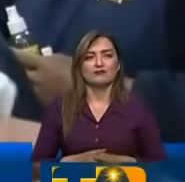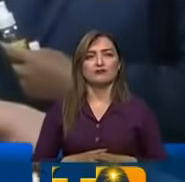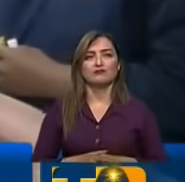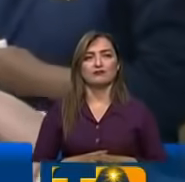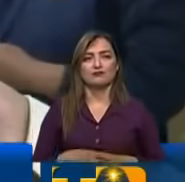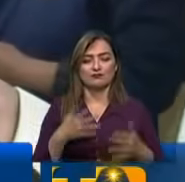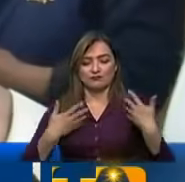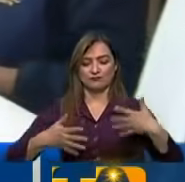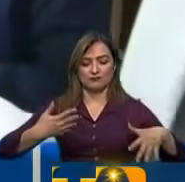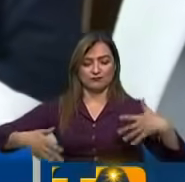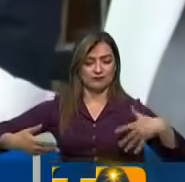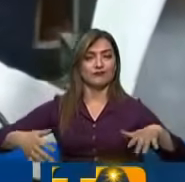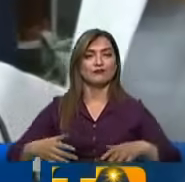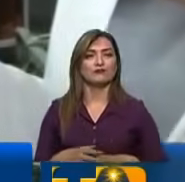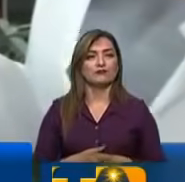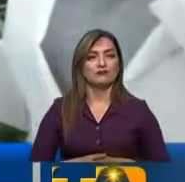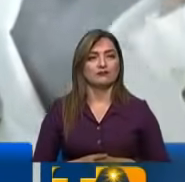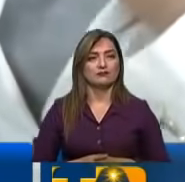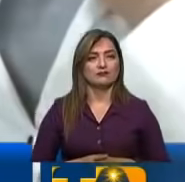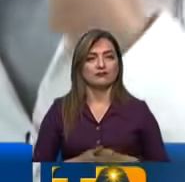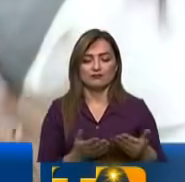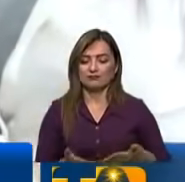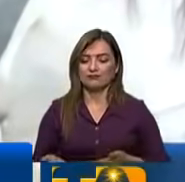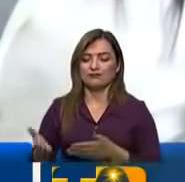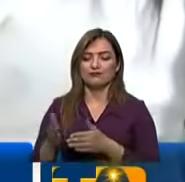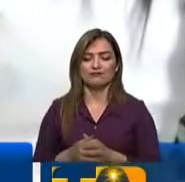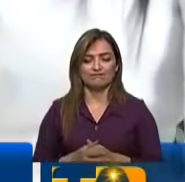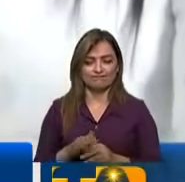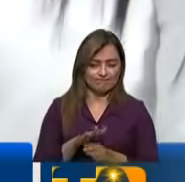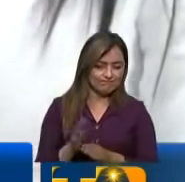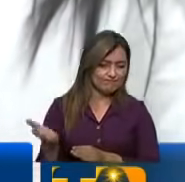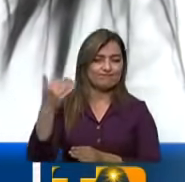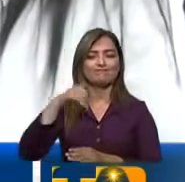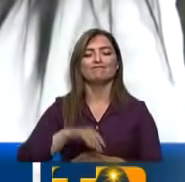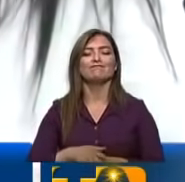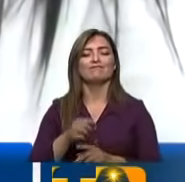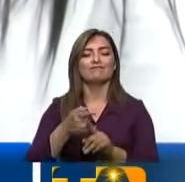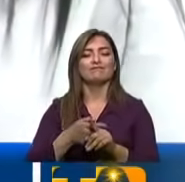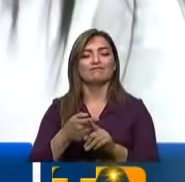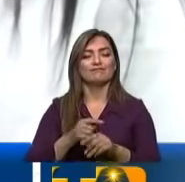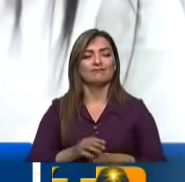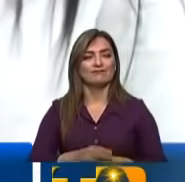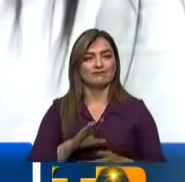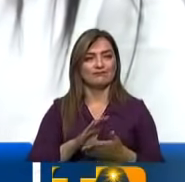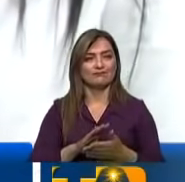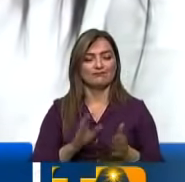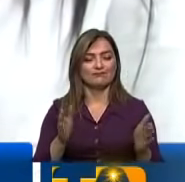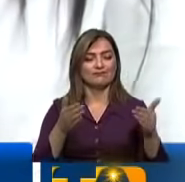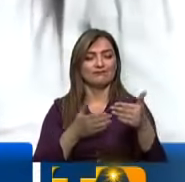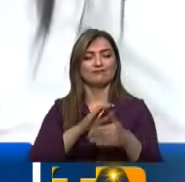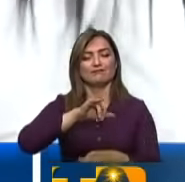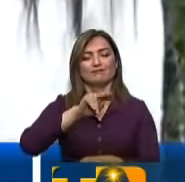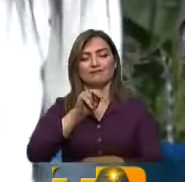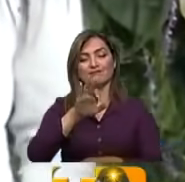a limpiar, a que sean bien recibidos. Vengan, les esperamos aquí en el Mercado Central, el segundo puesto de Janet y